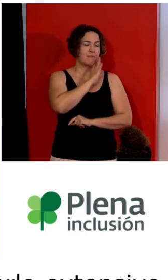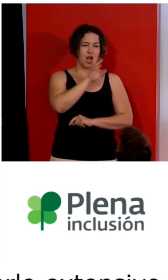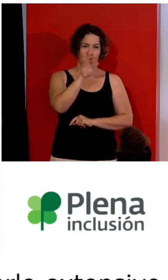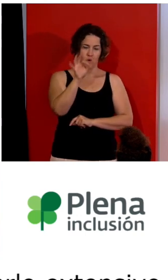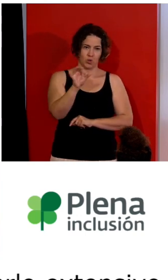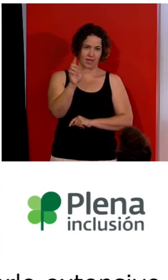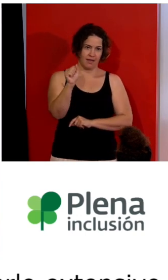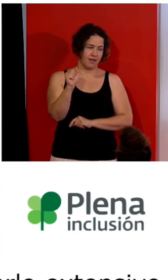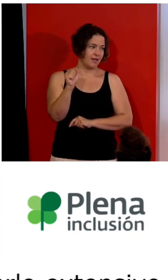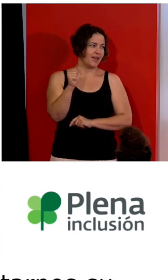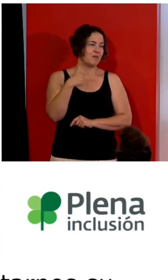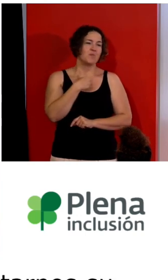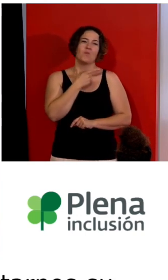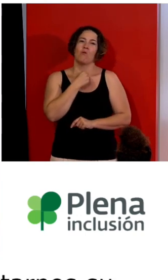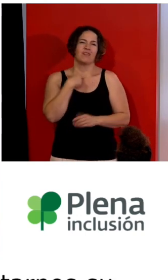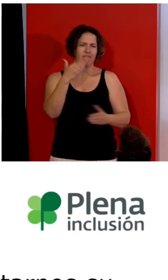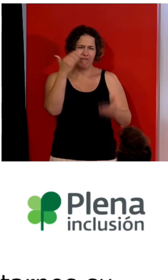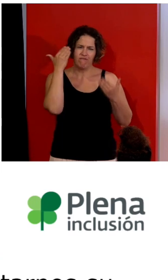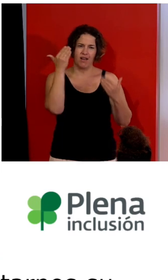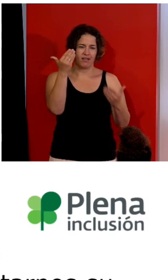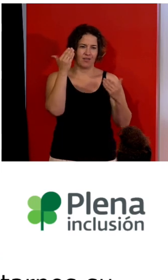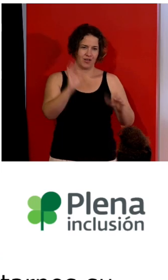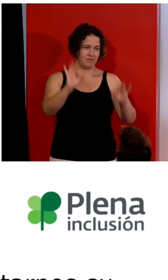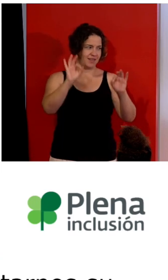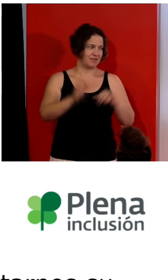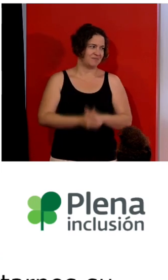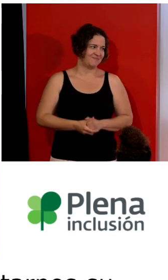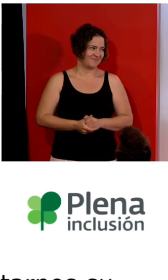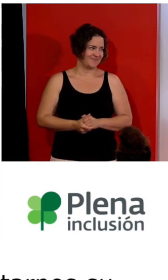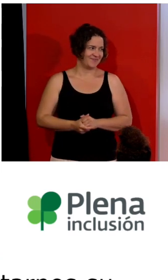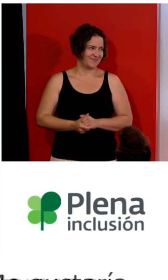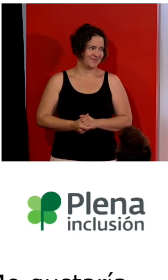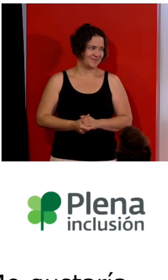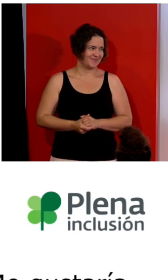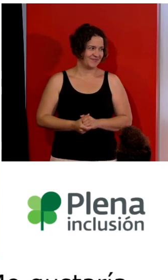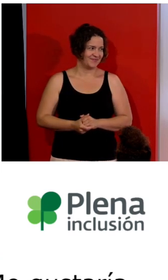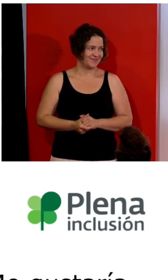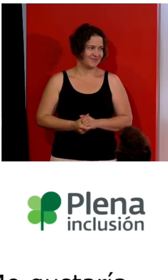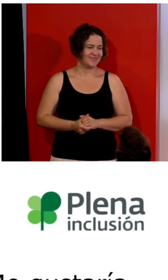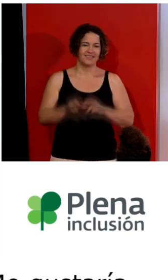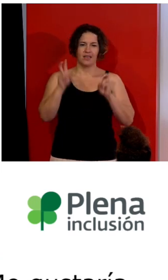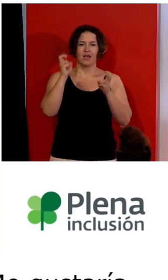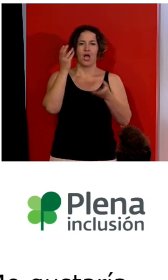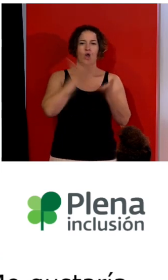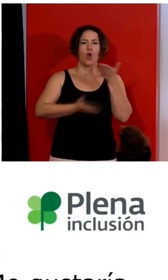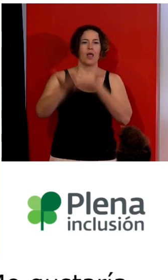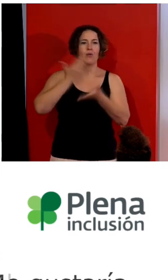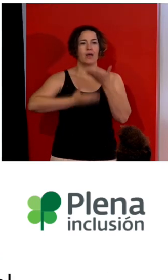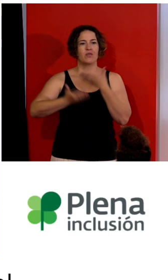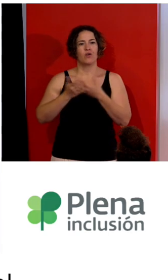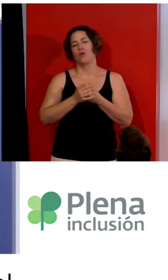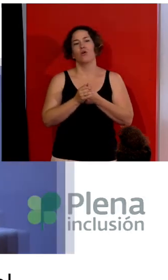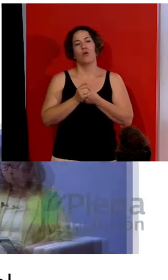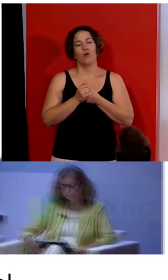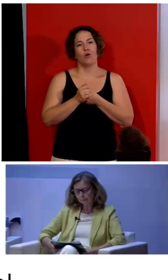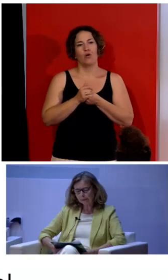Me gustaría hacerle una felicitación muy especial. En cuanto a la colaboración que hemos tenido